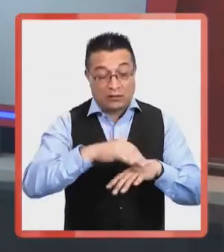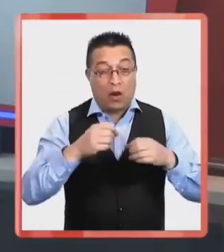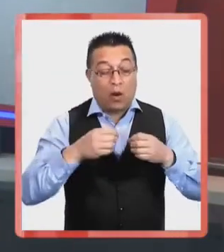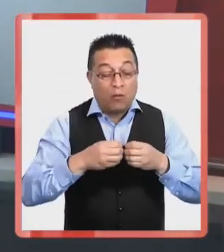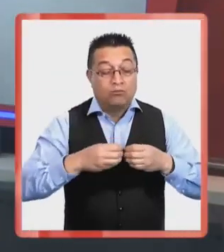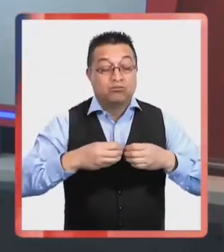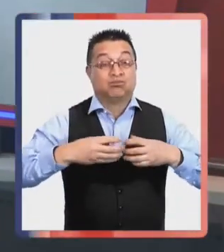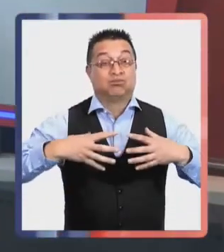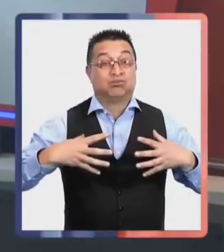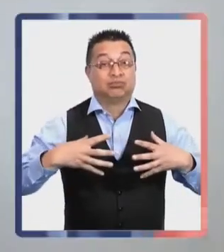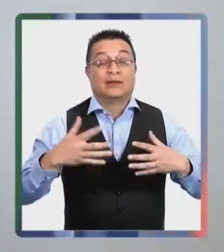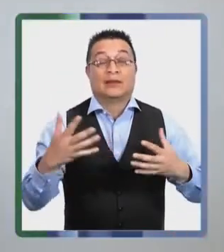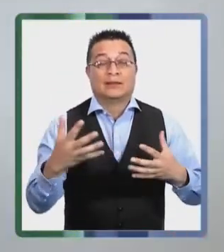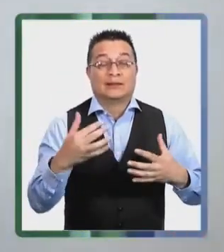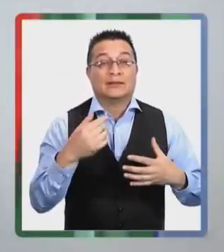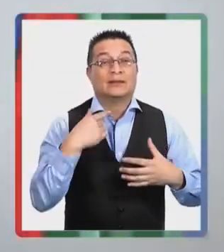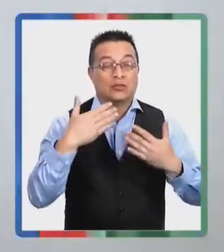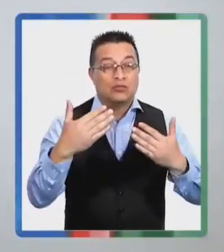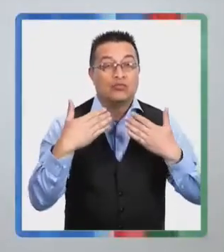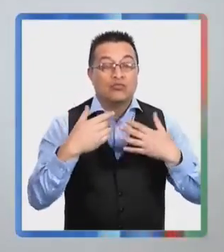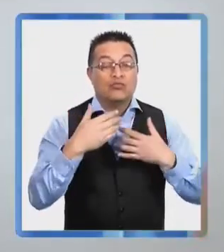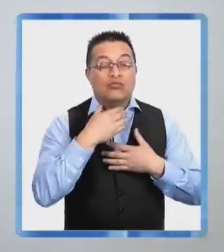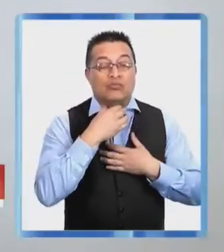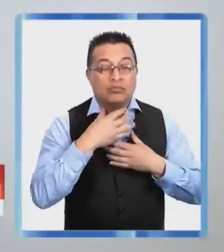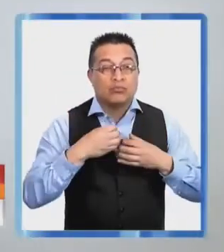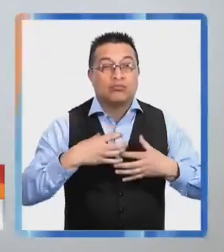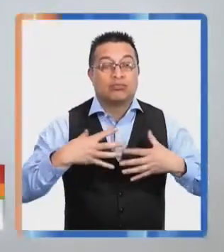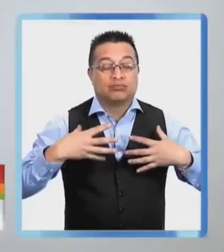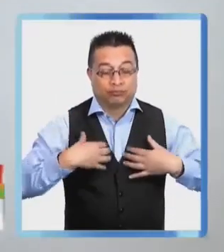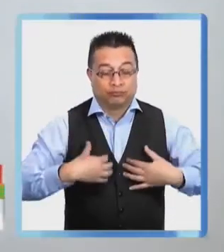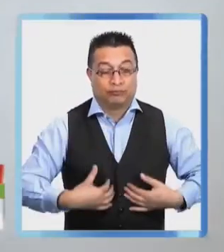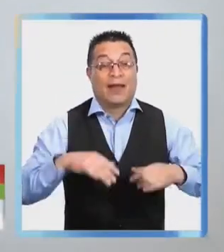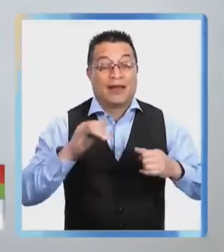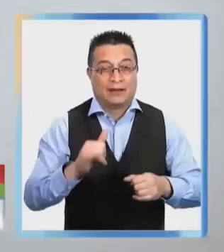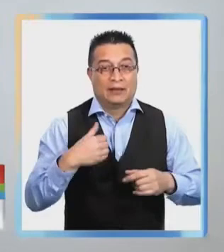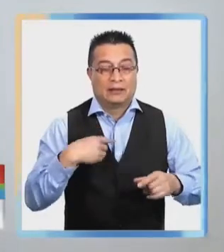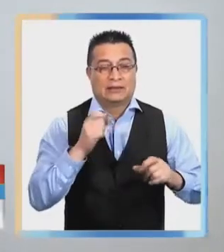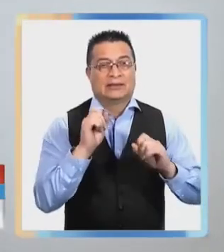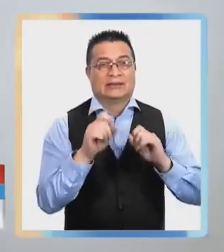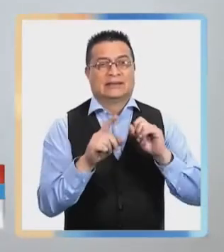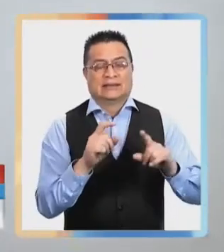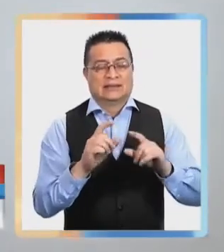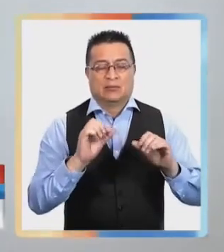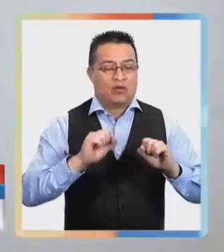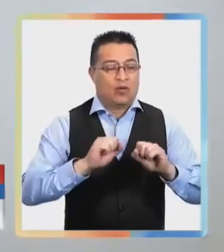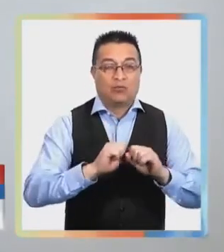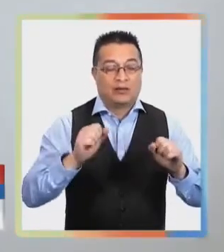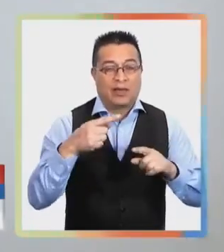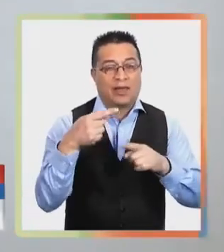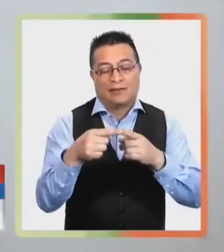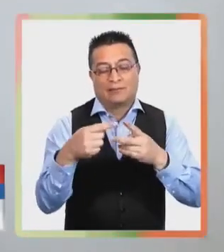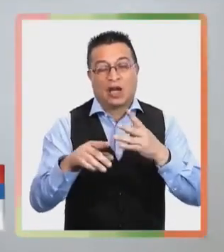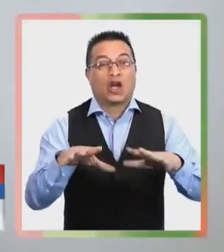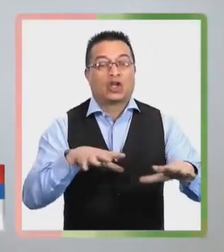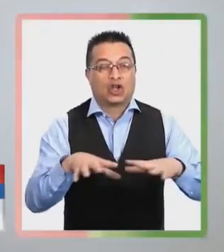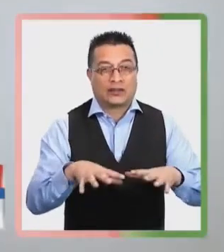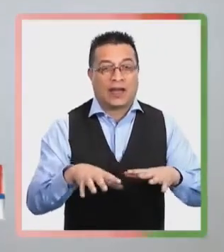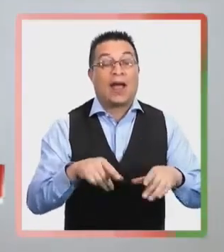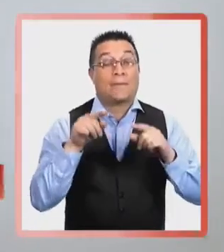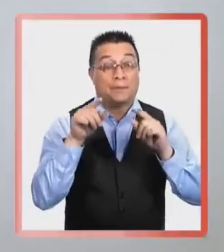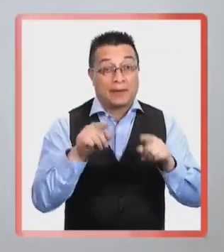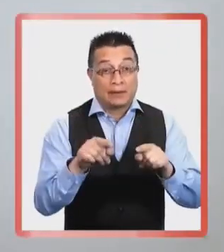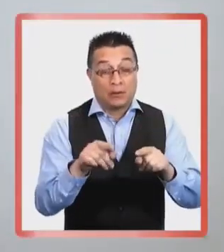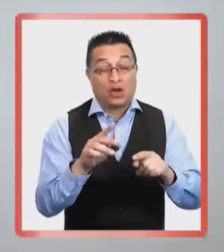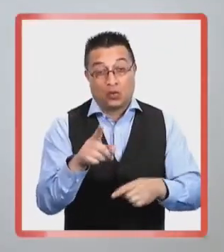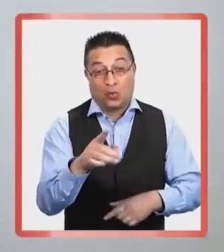que generalmente se caracteriza por una inflamación de las vías aéreas y además por una hiperreactividad a los